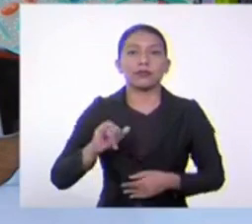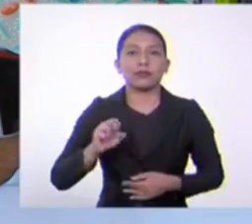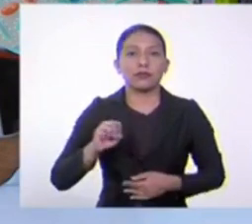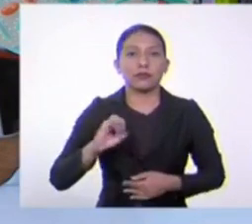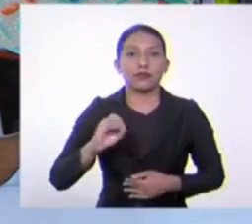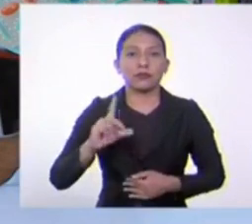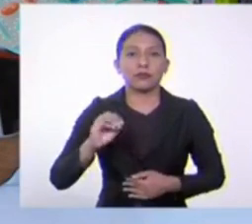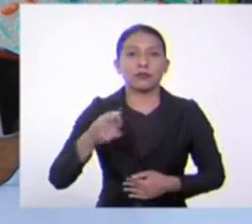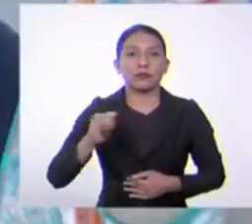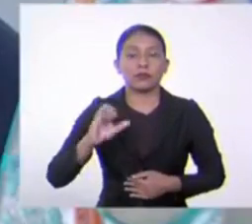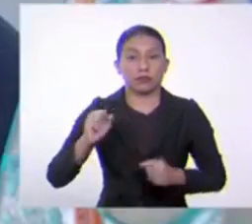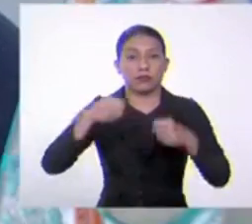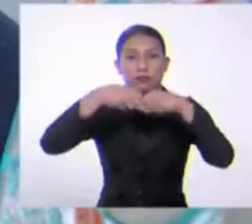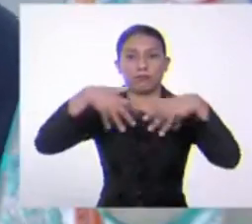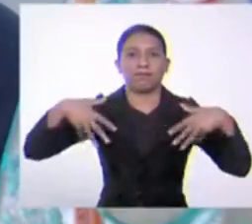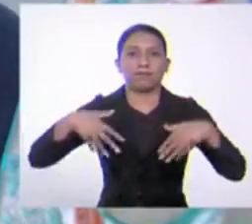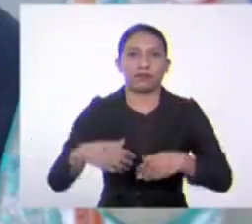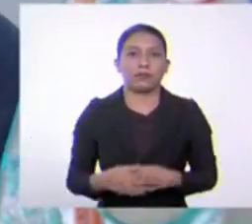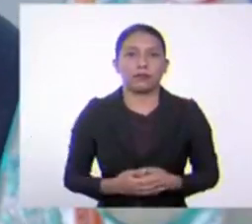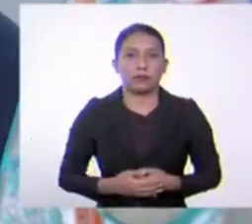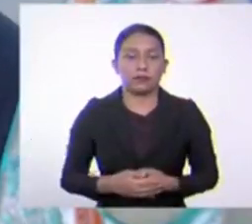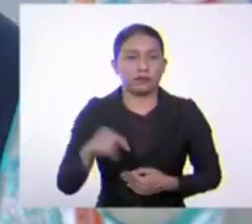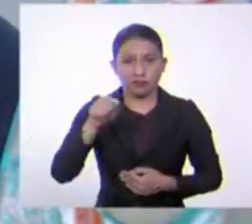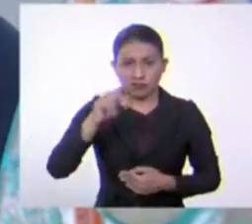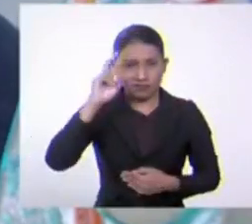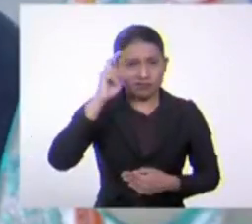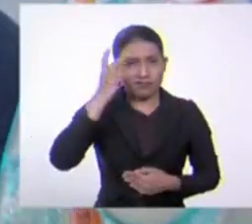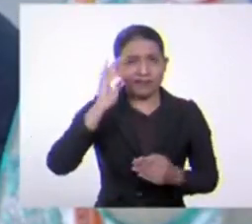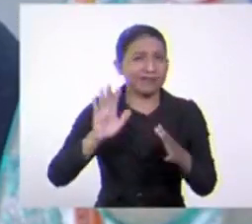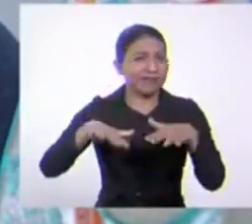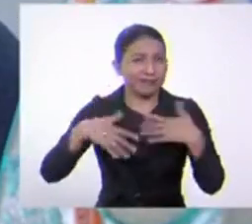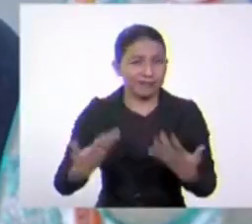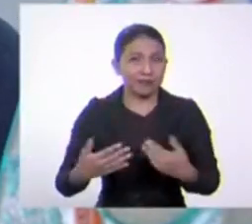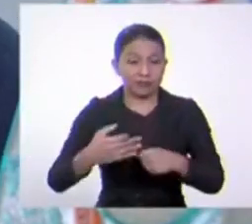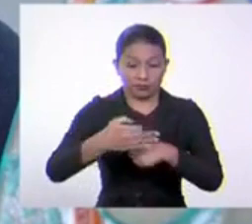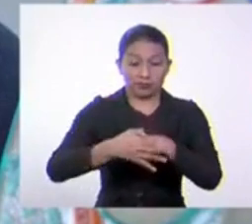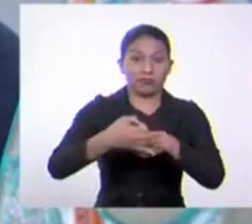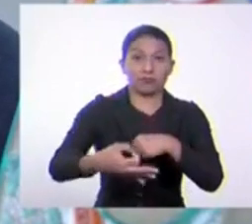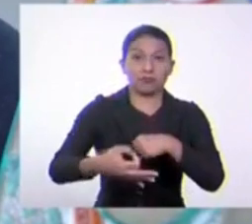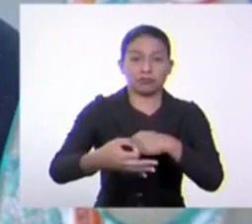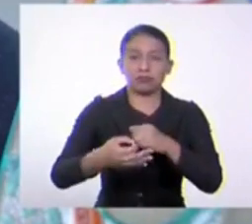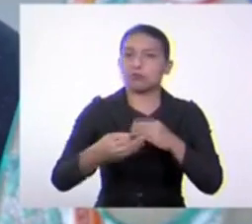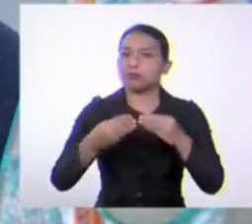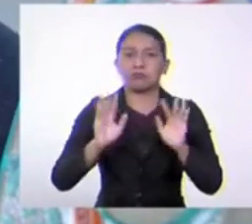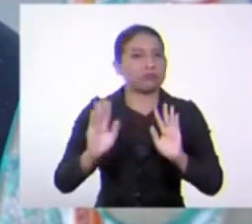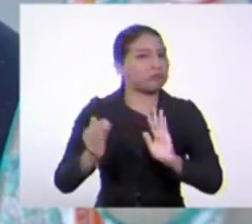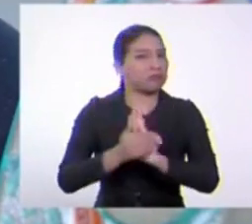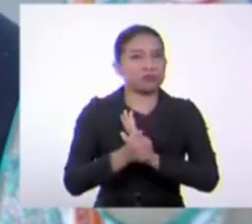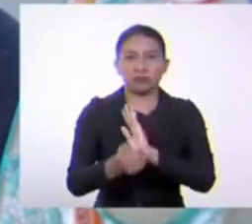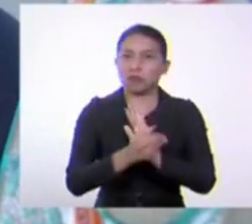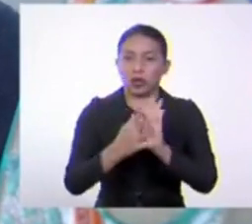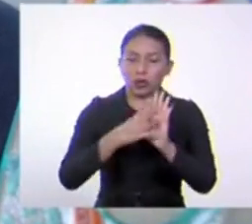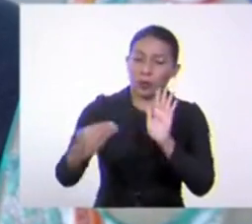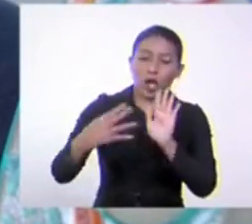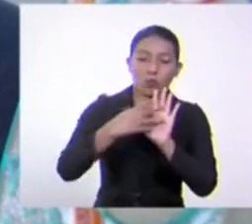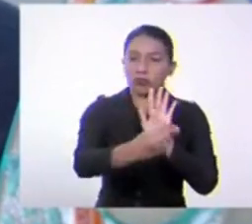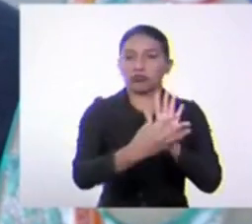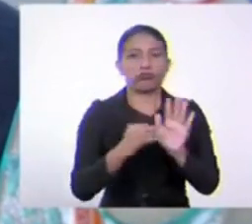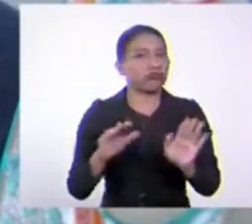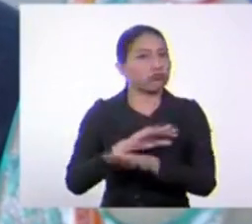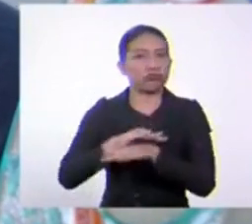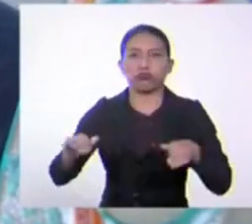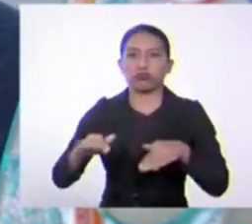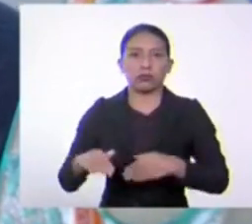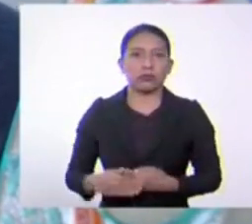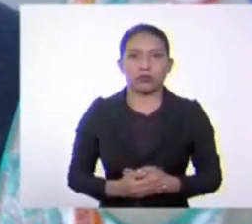y estructural. Esto significa que las células pierden la capacidad de reproducirse y